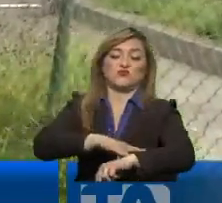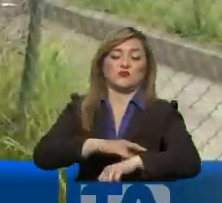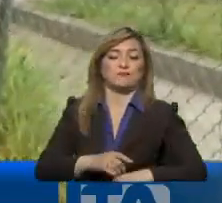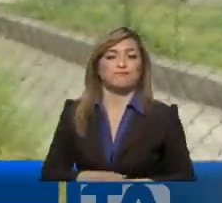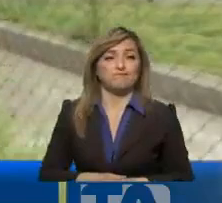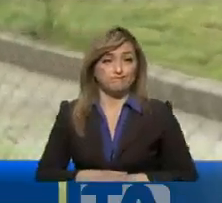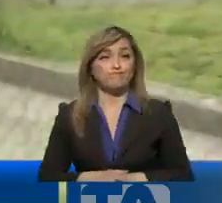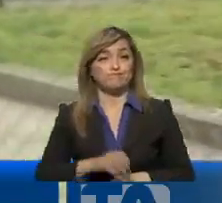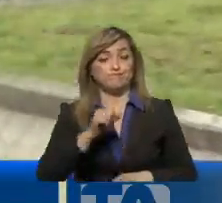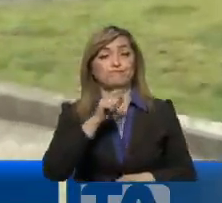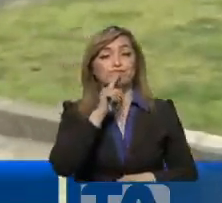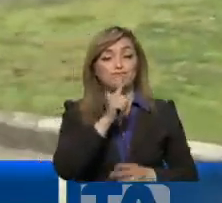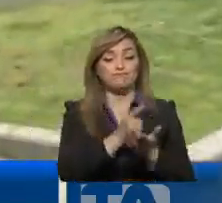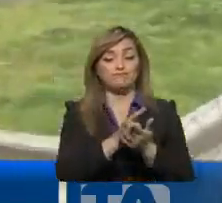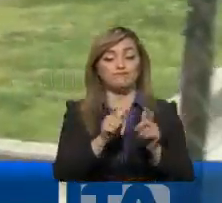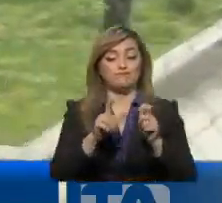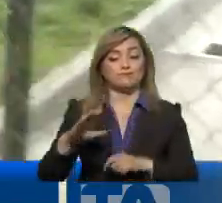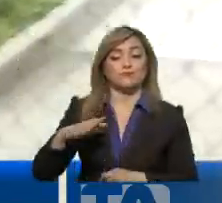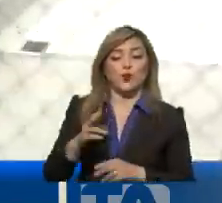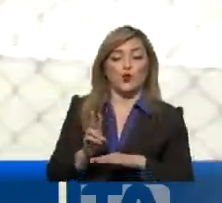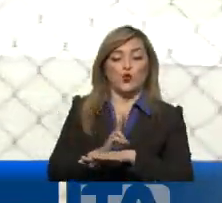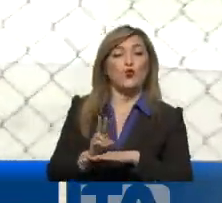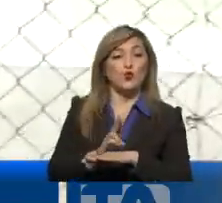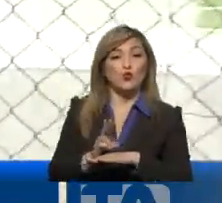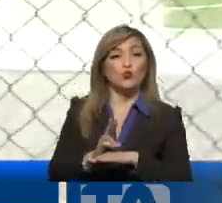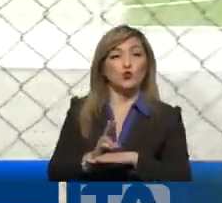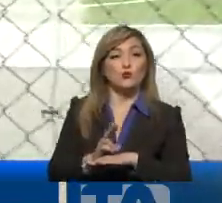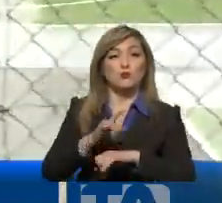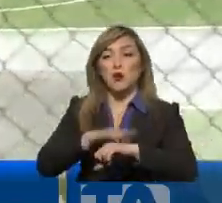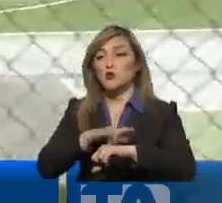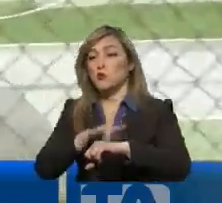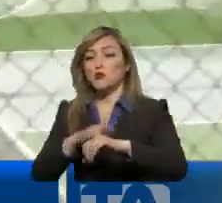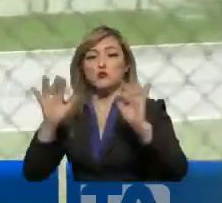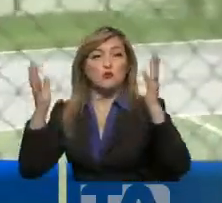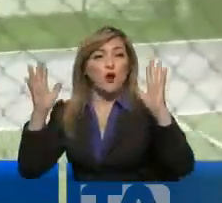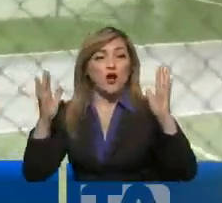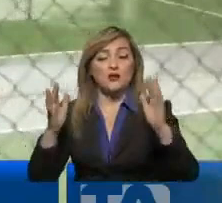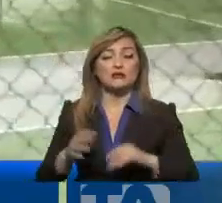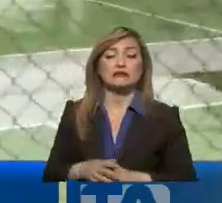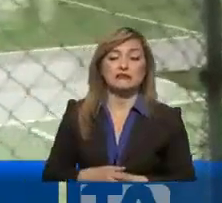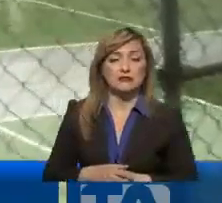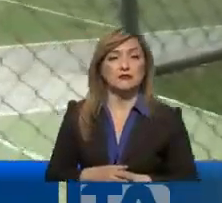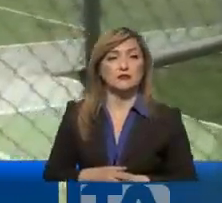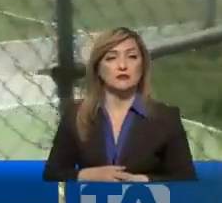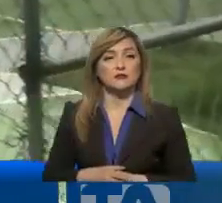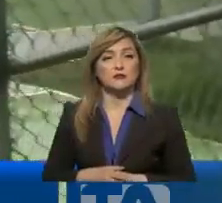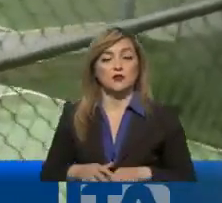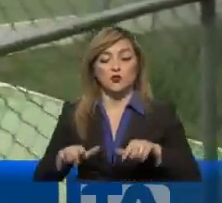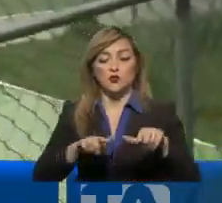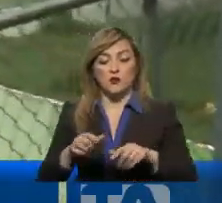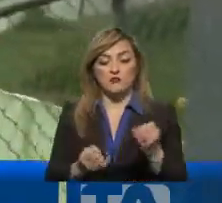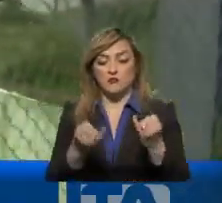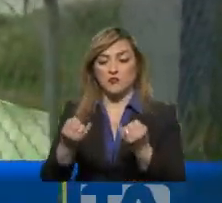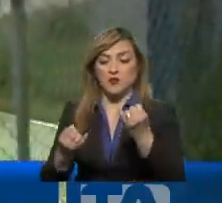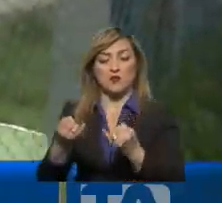Los señores que vienen a hacer uso de este complejo deportivo no tienen dónde hacer sus necesidades, por ende utilizan el sector y